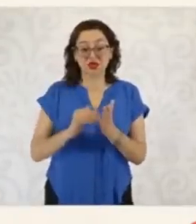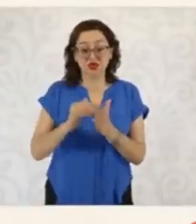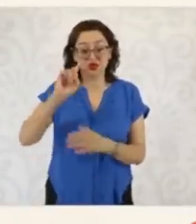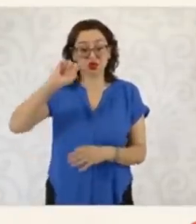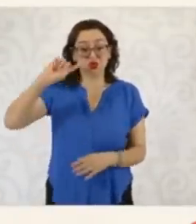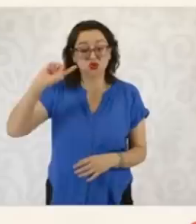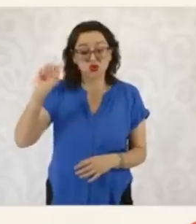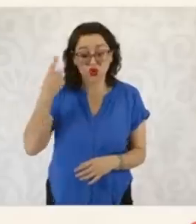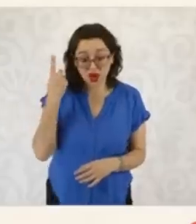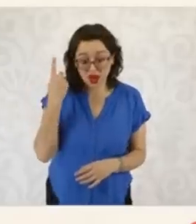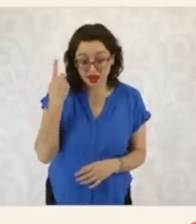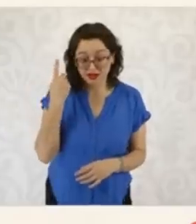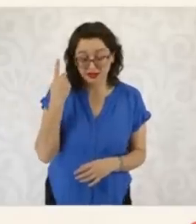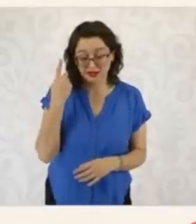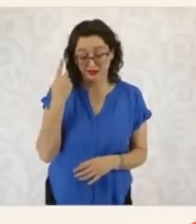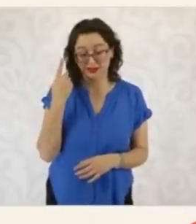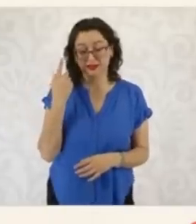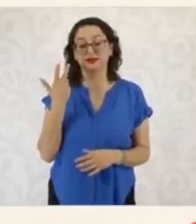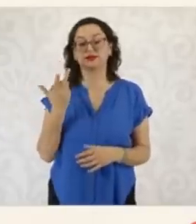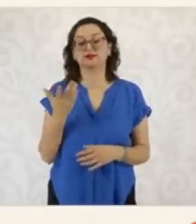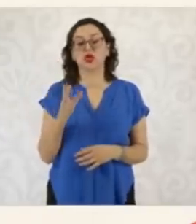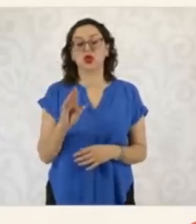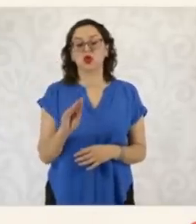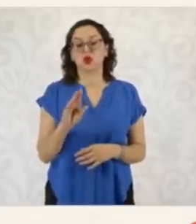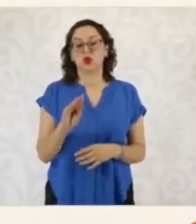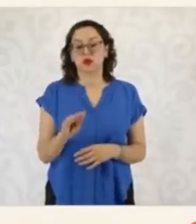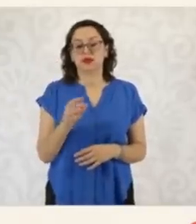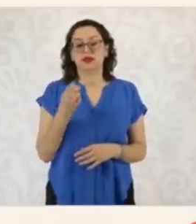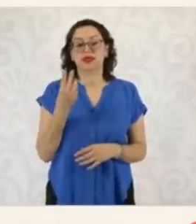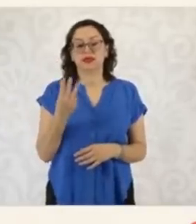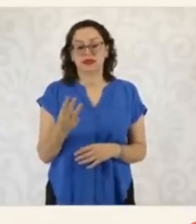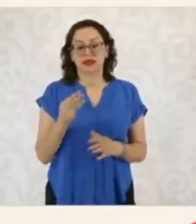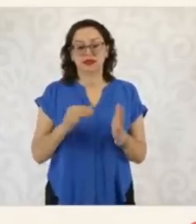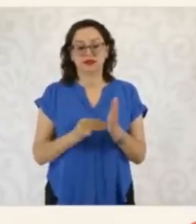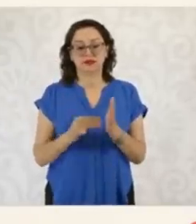de los Estados Unidos y